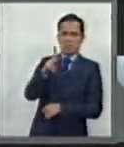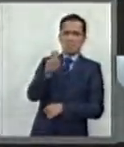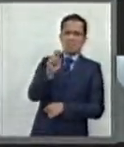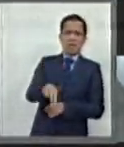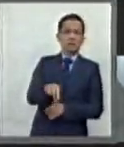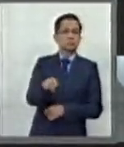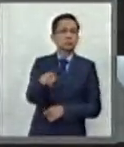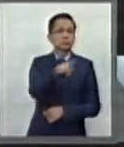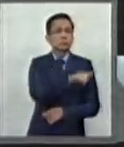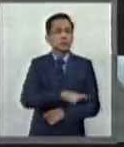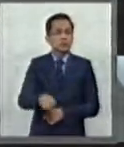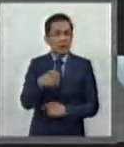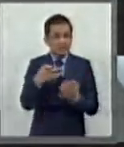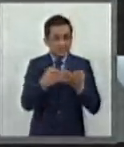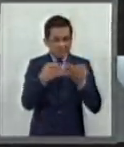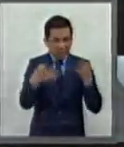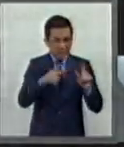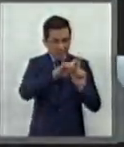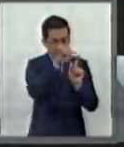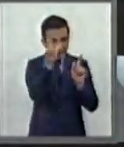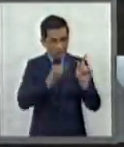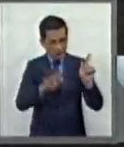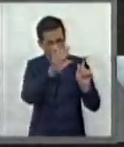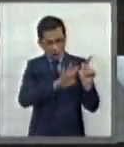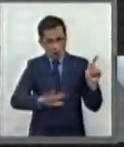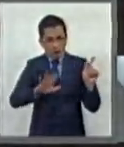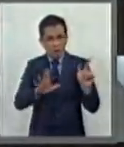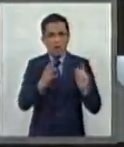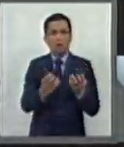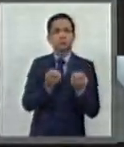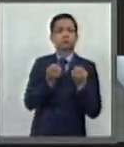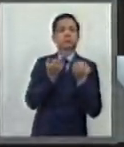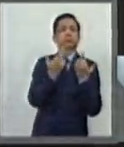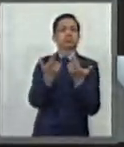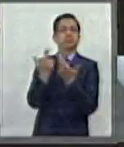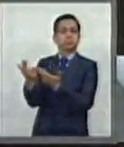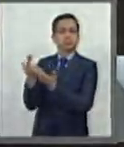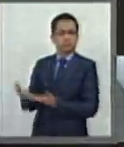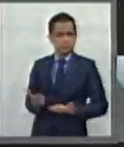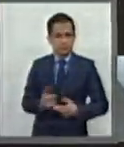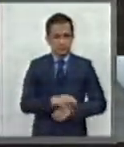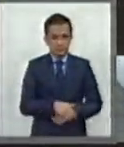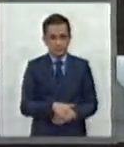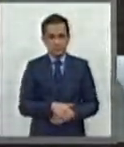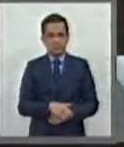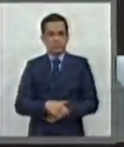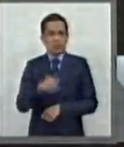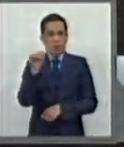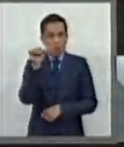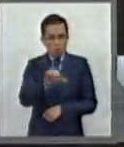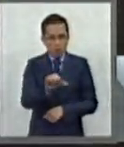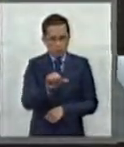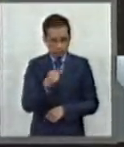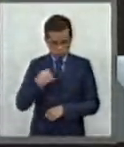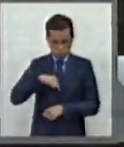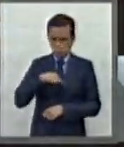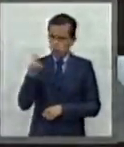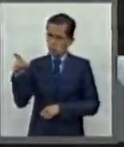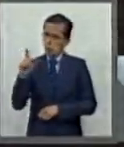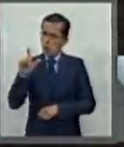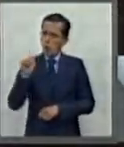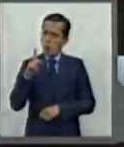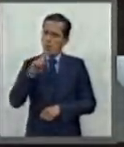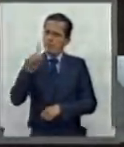entregado el territorio nacional. Y hoy somos, con López Obrador,